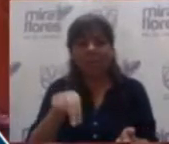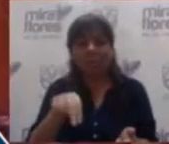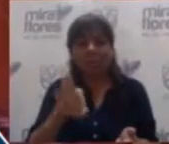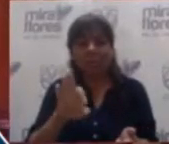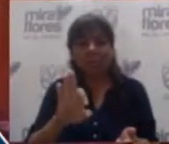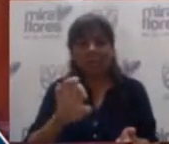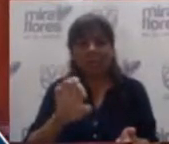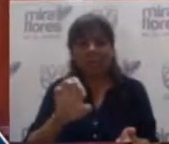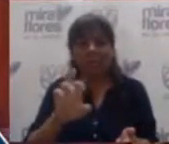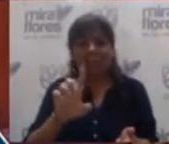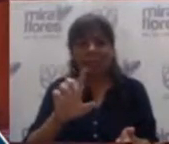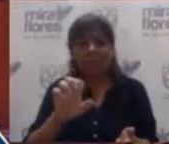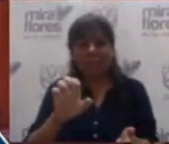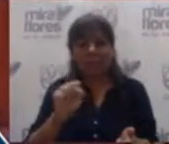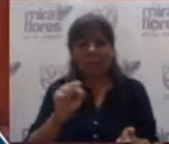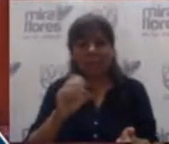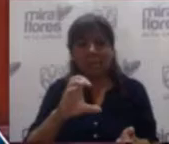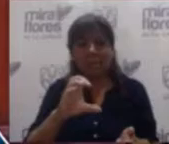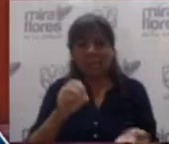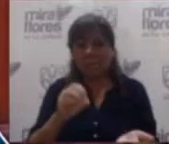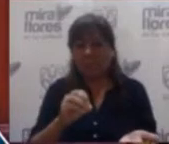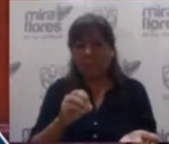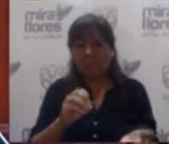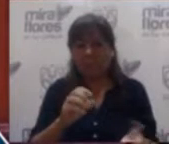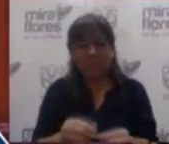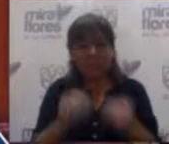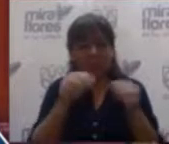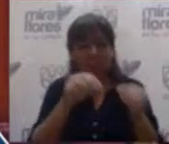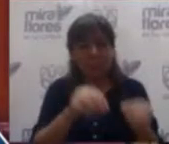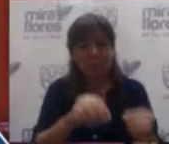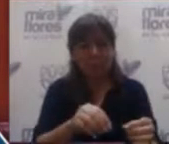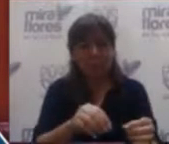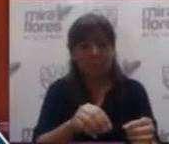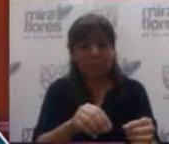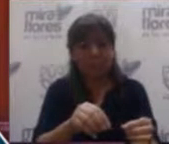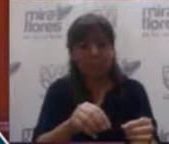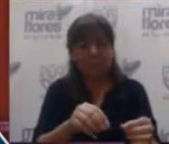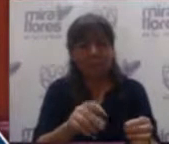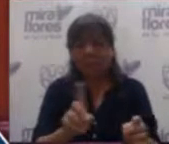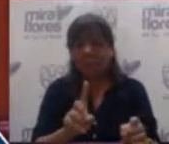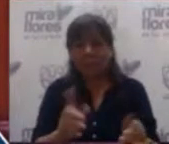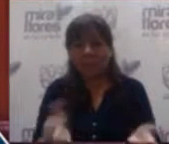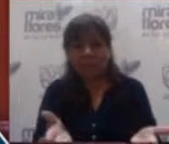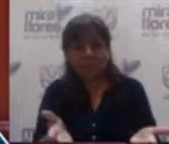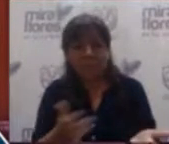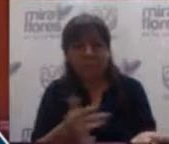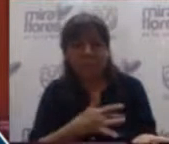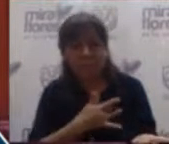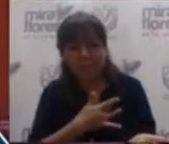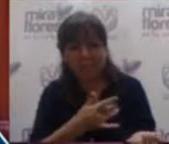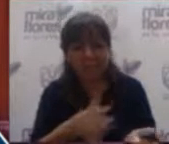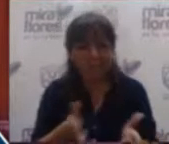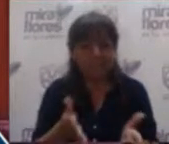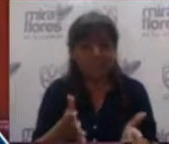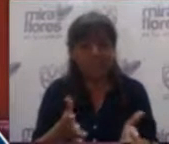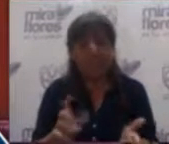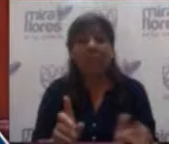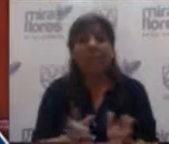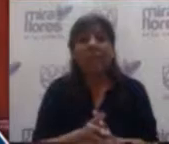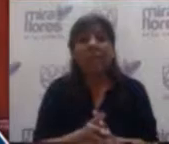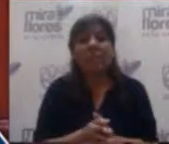después van a poner, y eso puede generar alguna sensibilidad que yo no quiero que se genere, pero solo